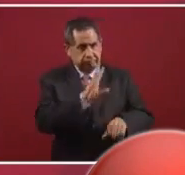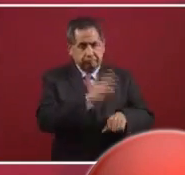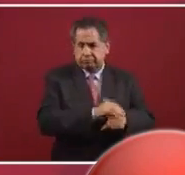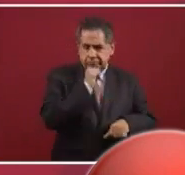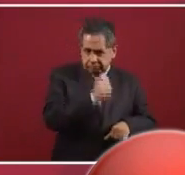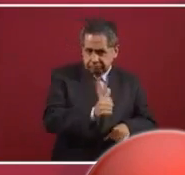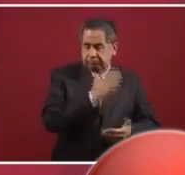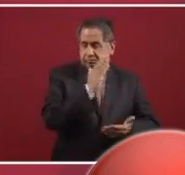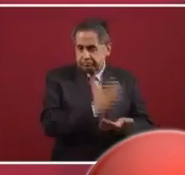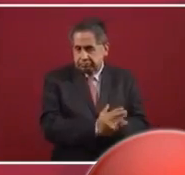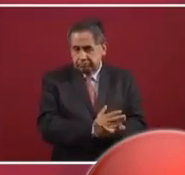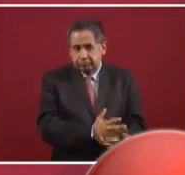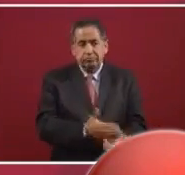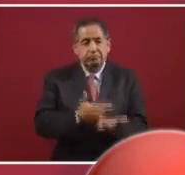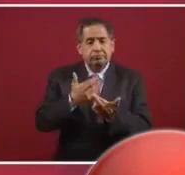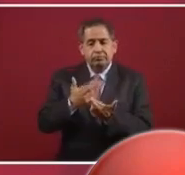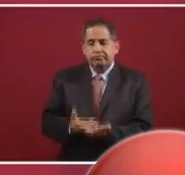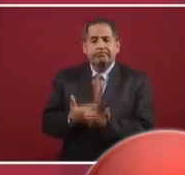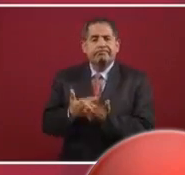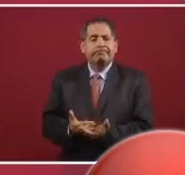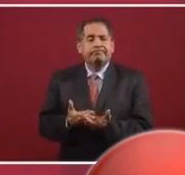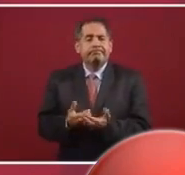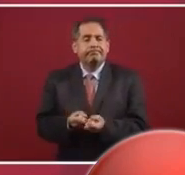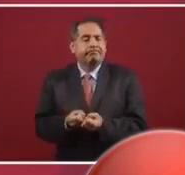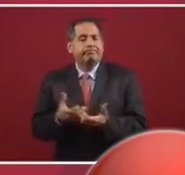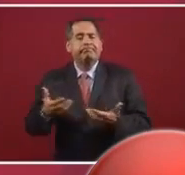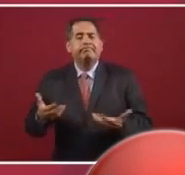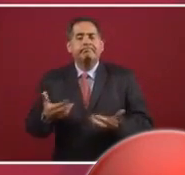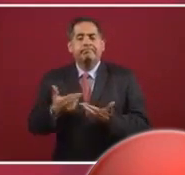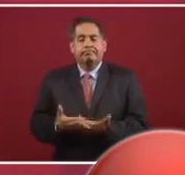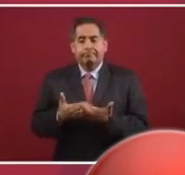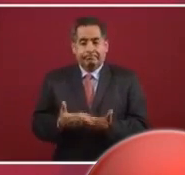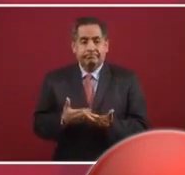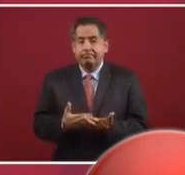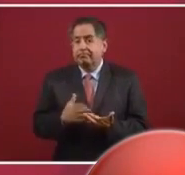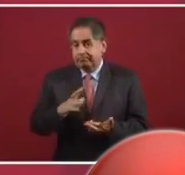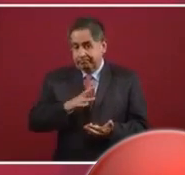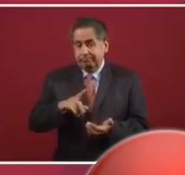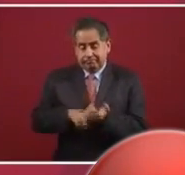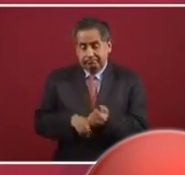es también mucho lo que se libera de recursos